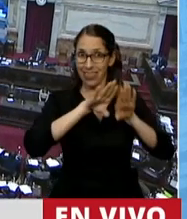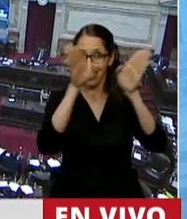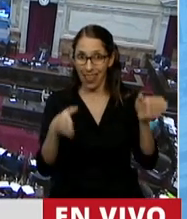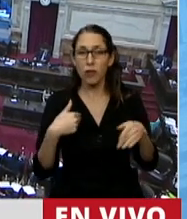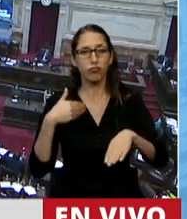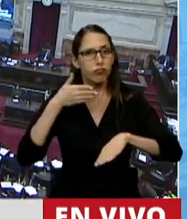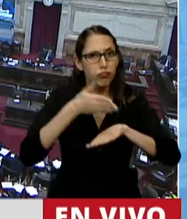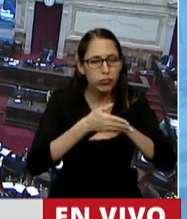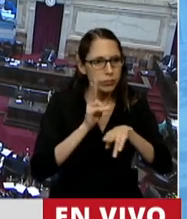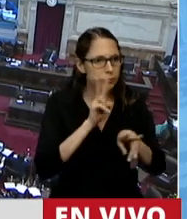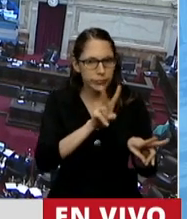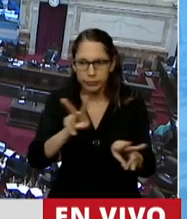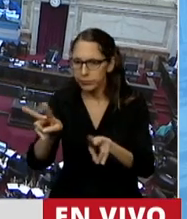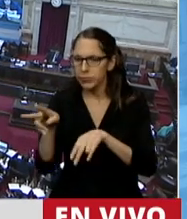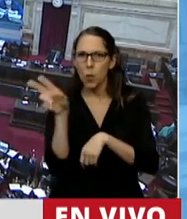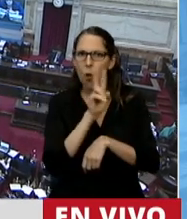y veía a esas mujeres,